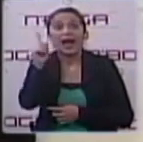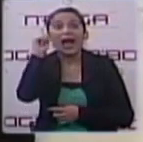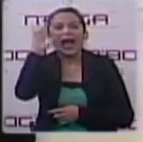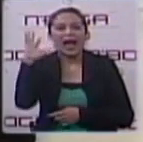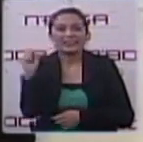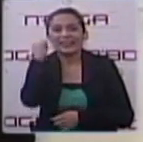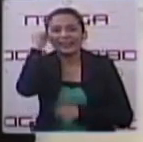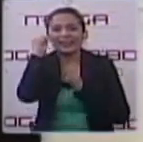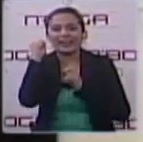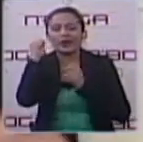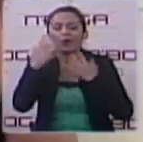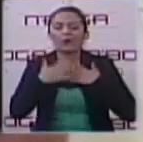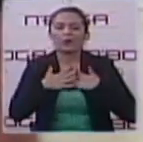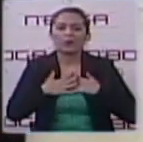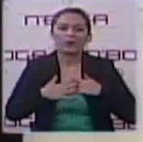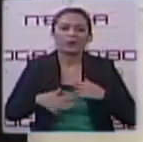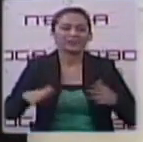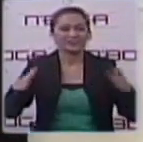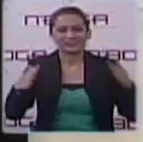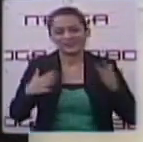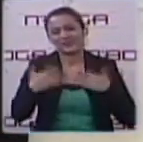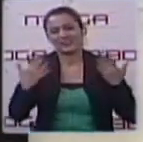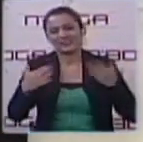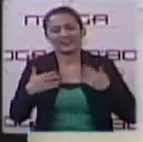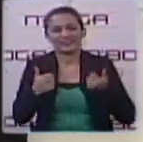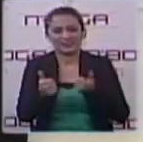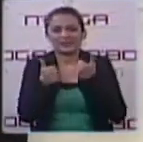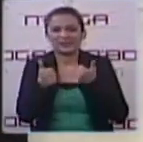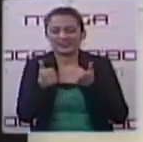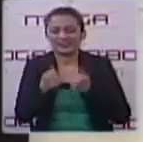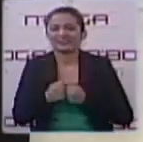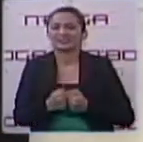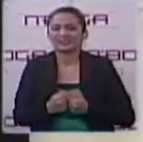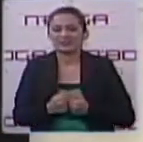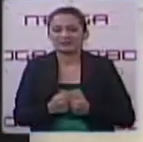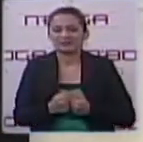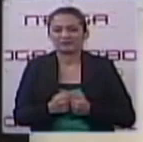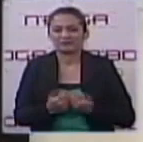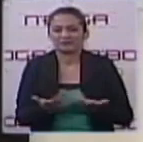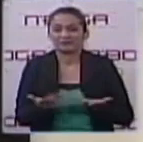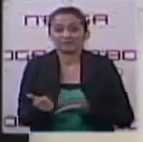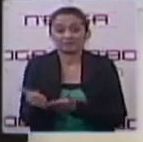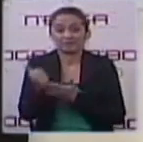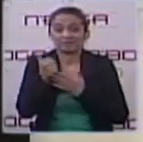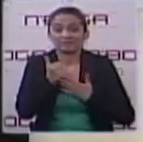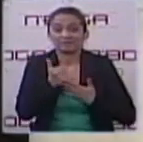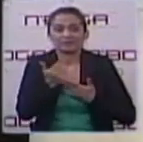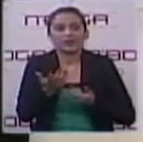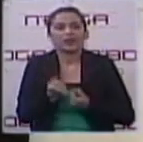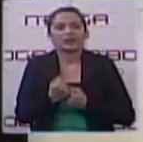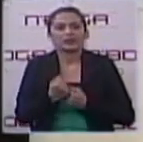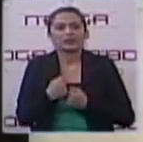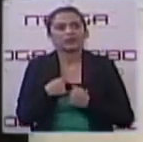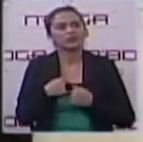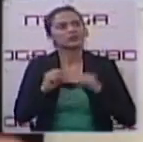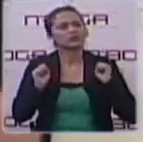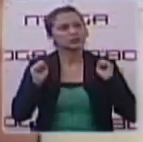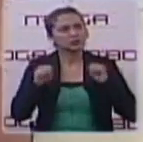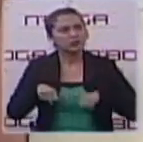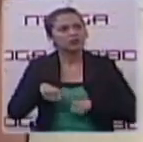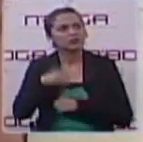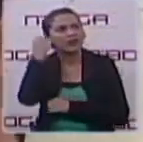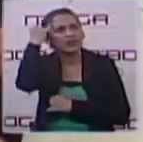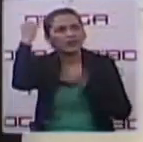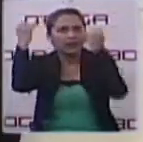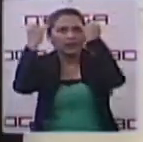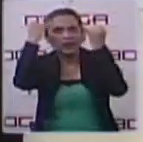llenador es es una experiencia super chévere y que te permite pensar en ti que lograste algo